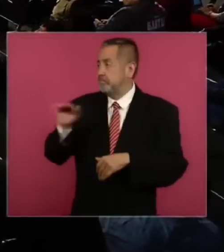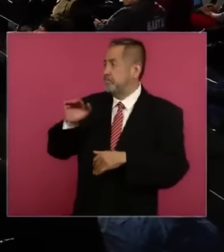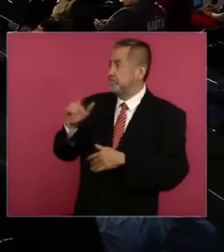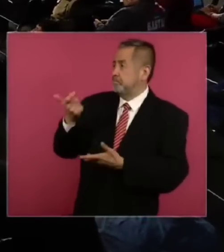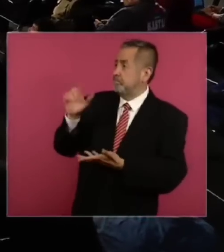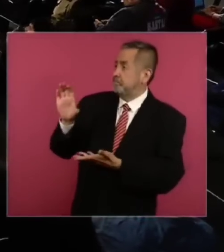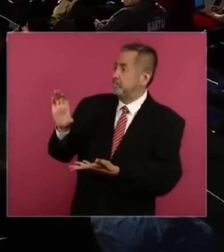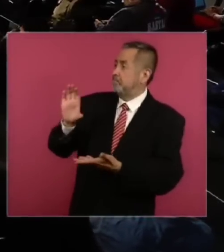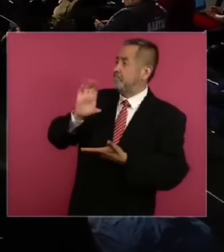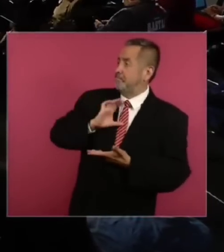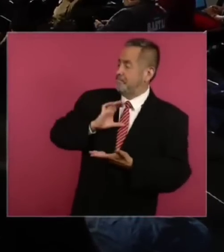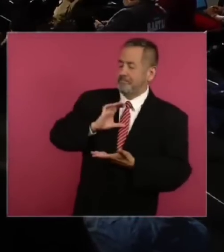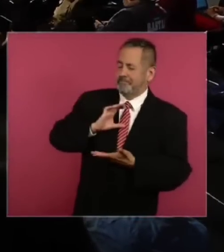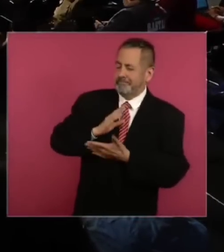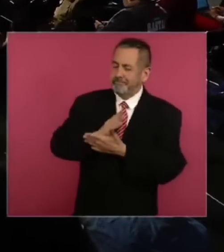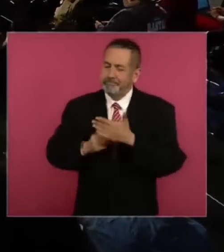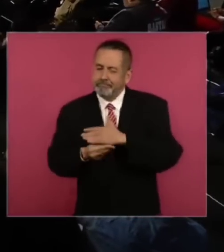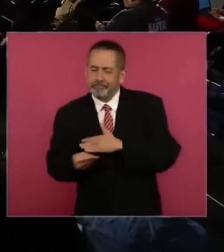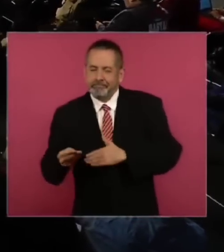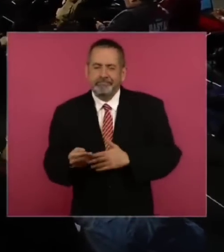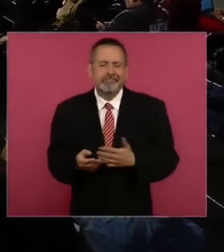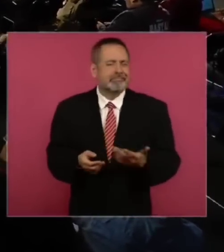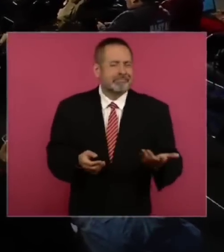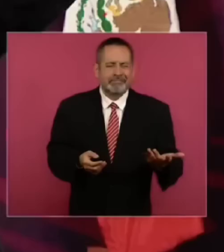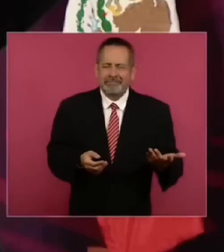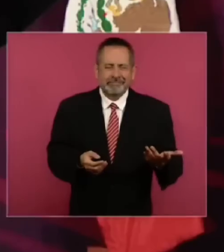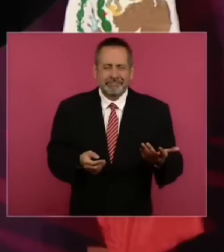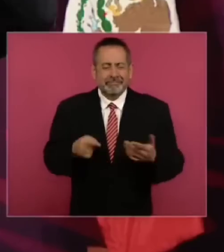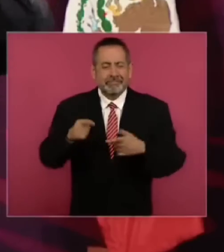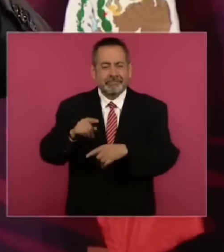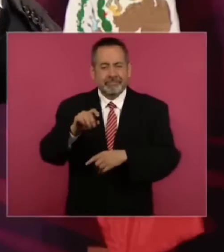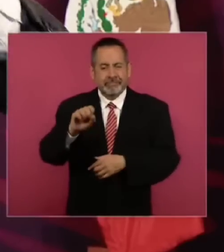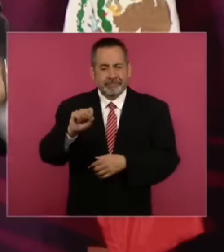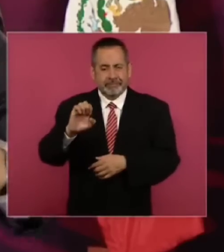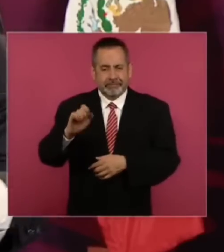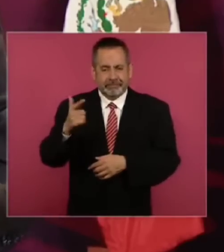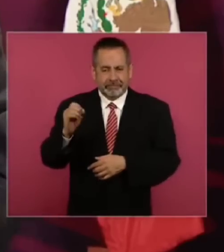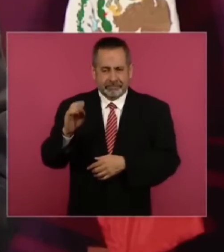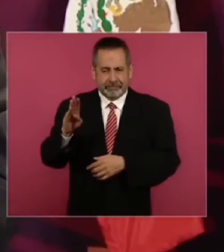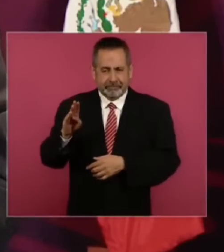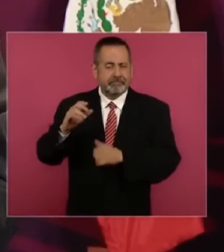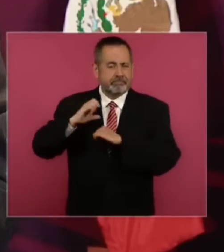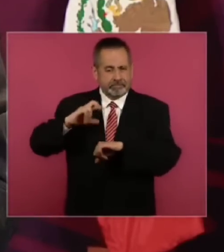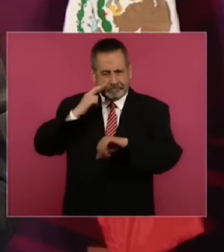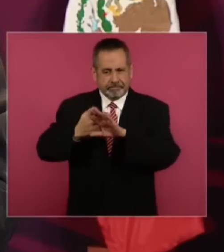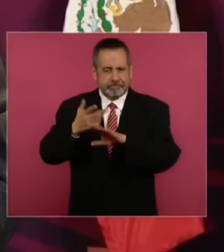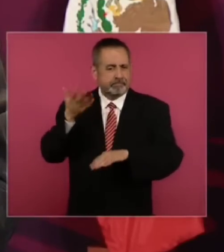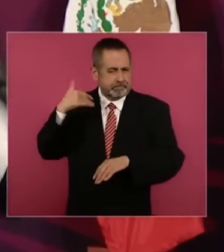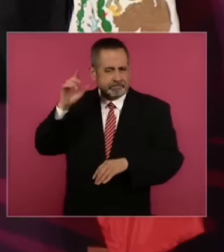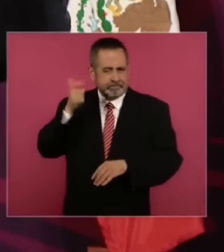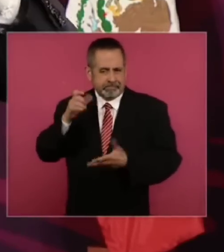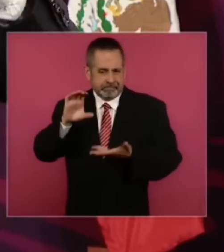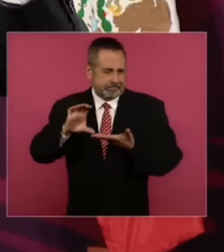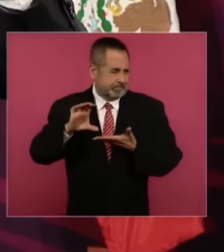est eh fondo lo manejaba la secretaría de gobernación